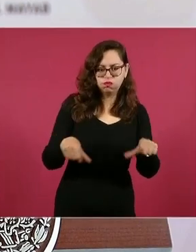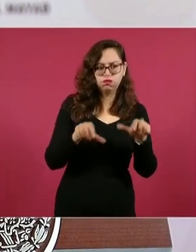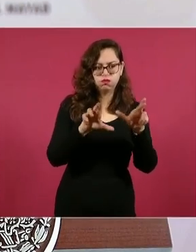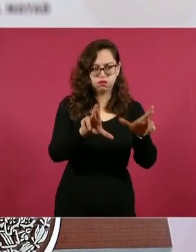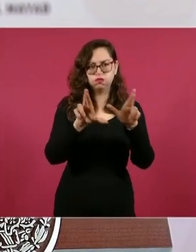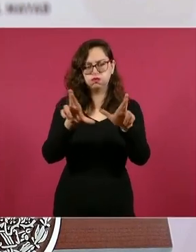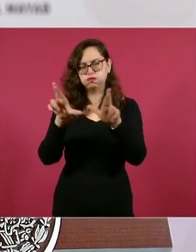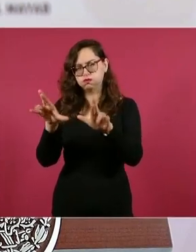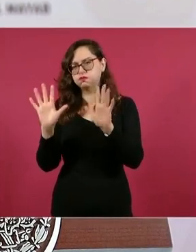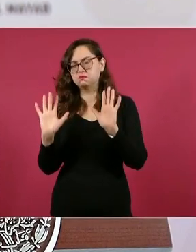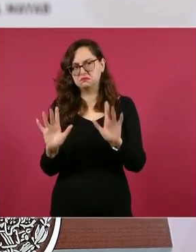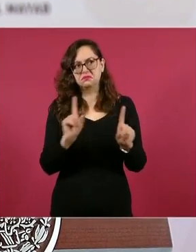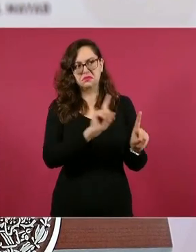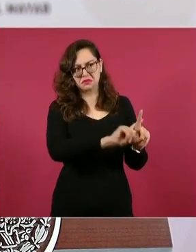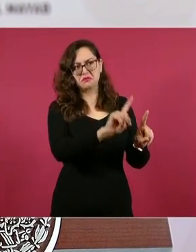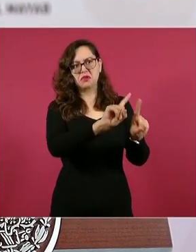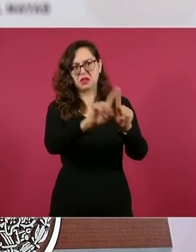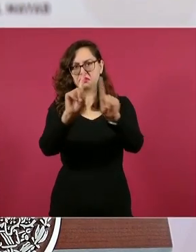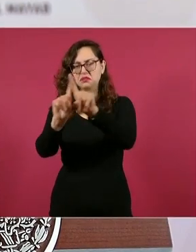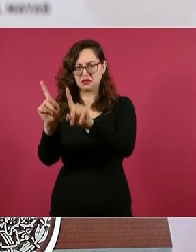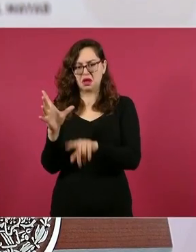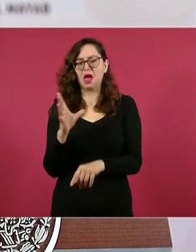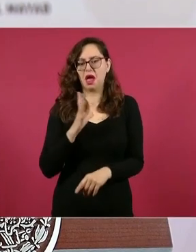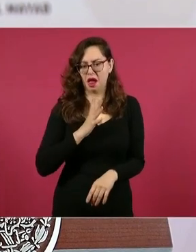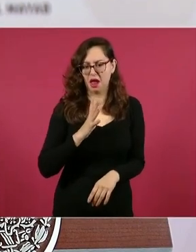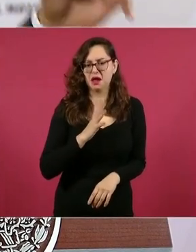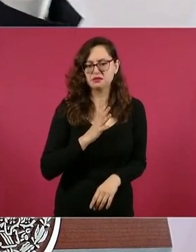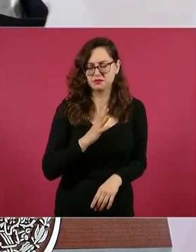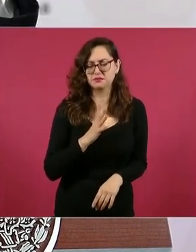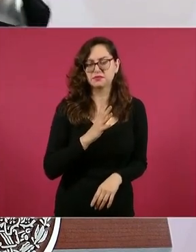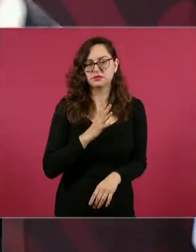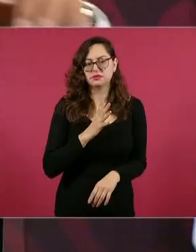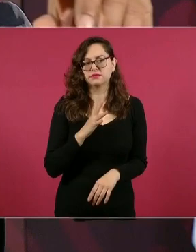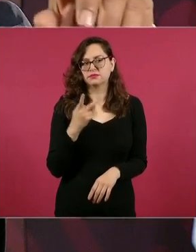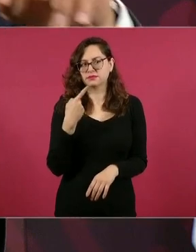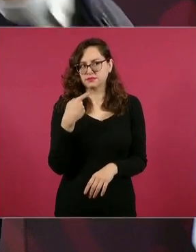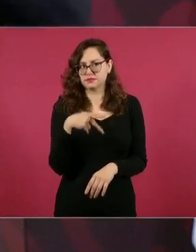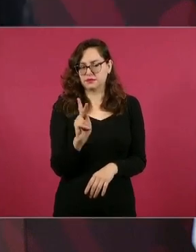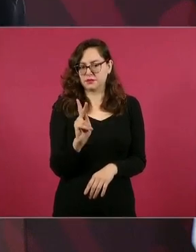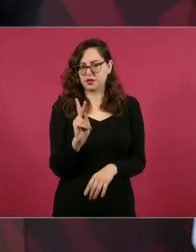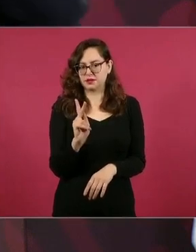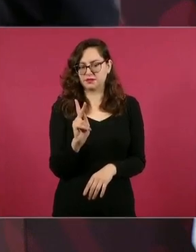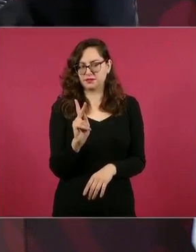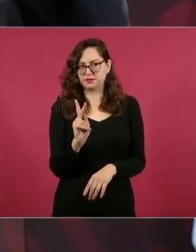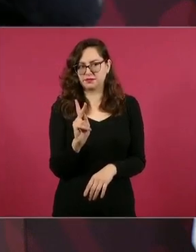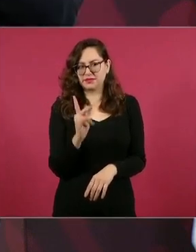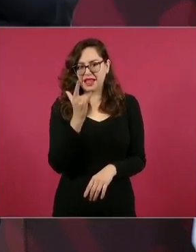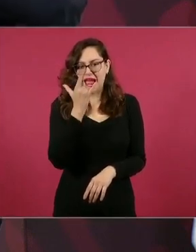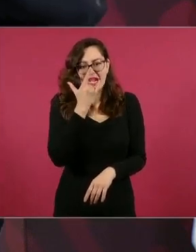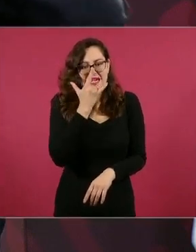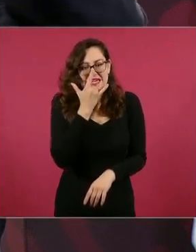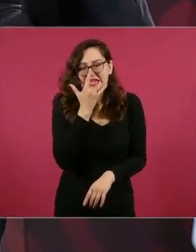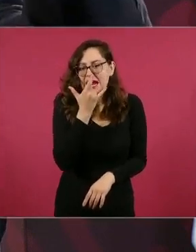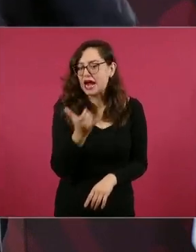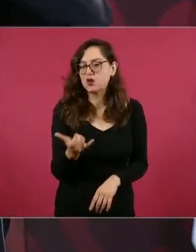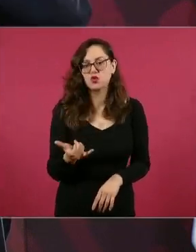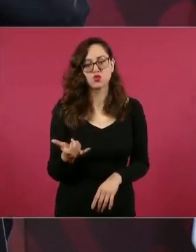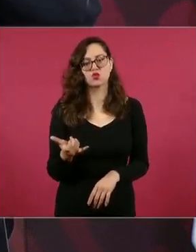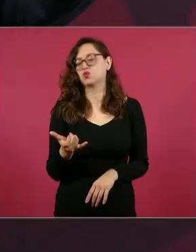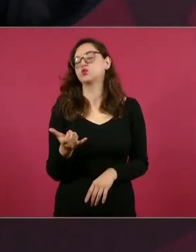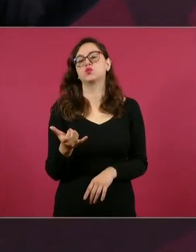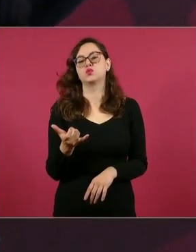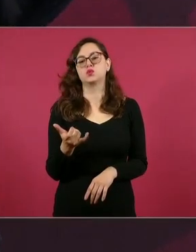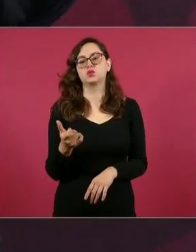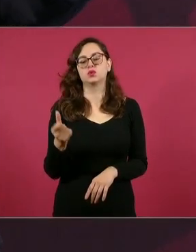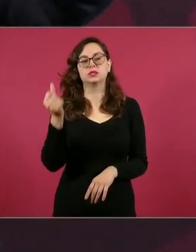mundo en los países pero siempre están